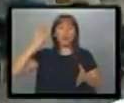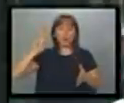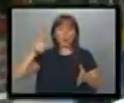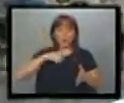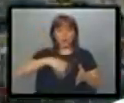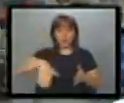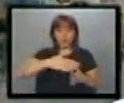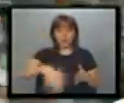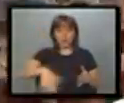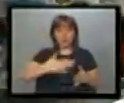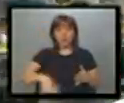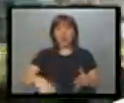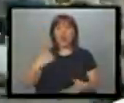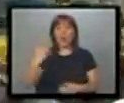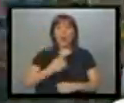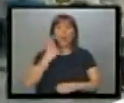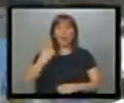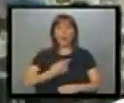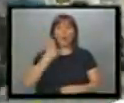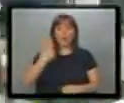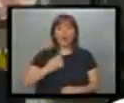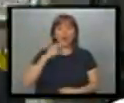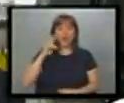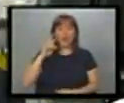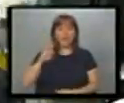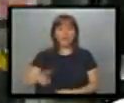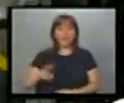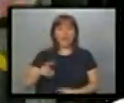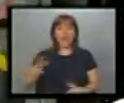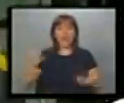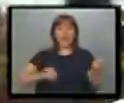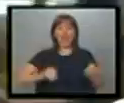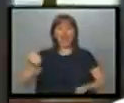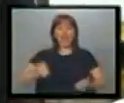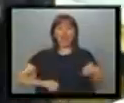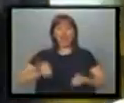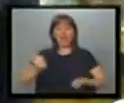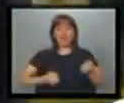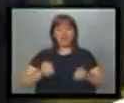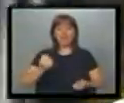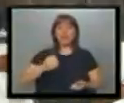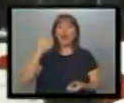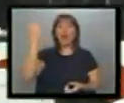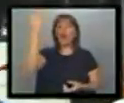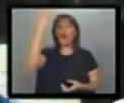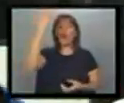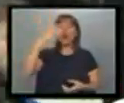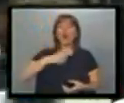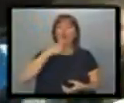trabajadores. Durante una hora, registramos el accionar de los colectivos frente al semáforo en rojo.